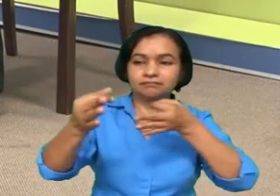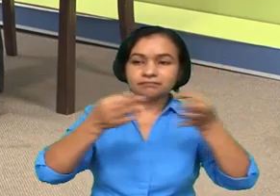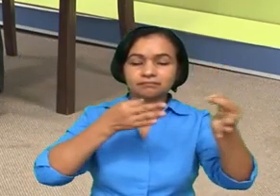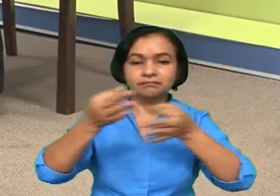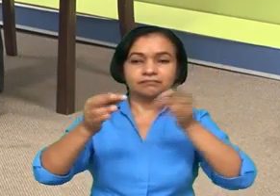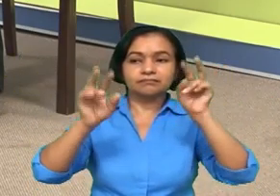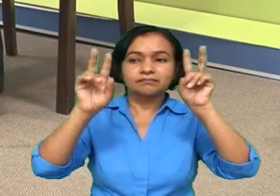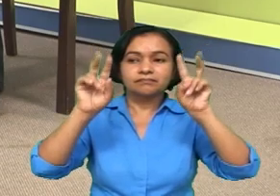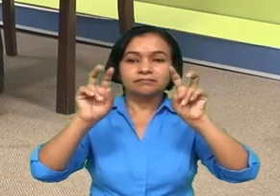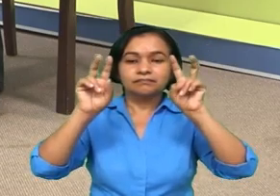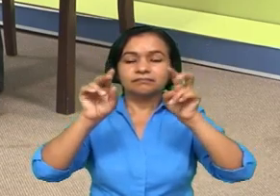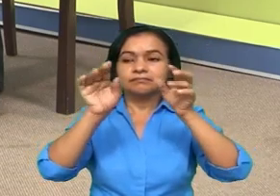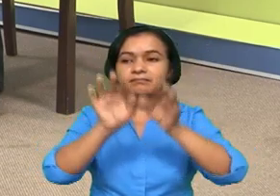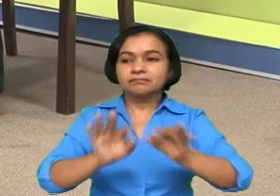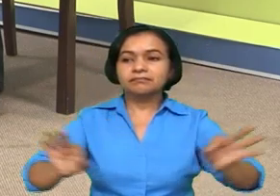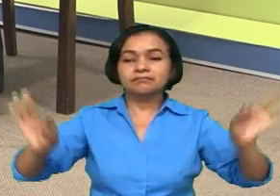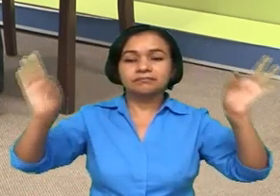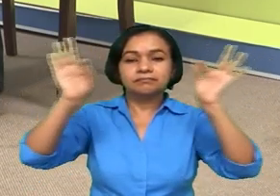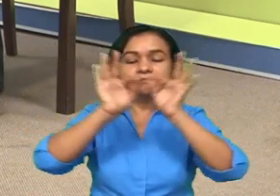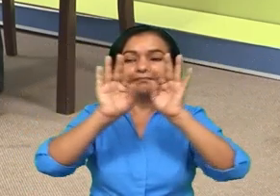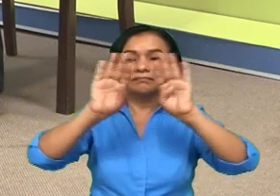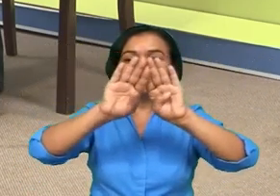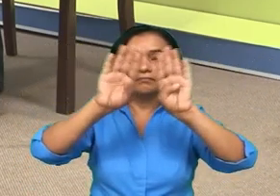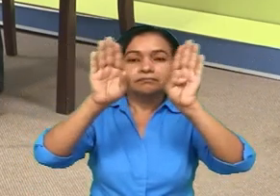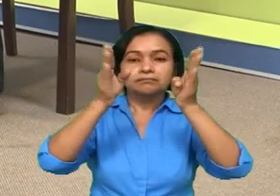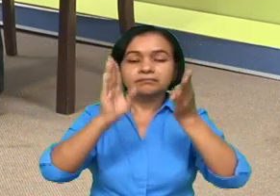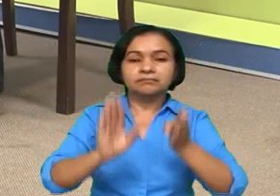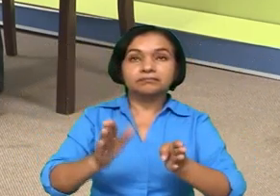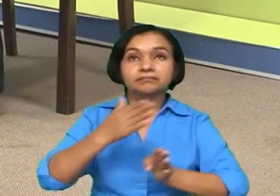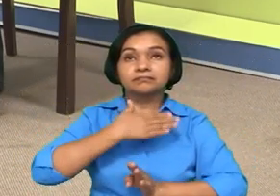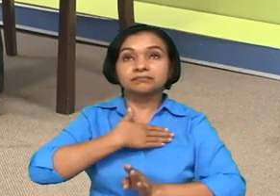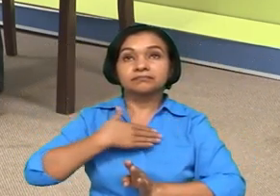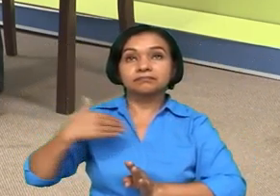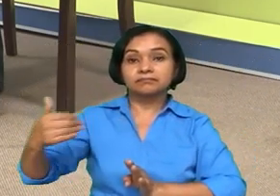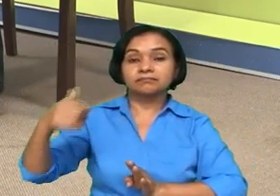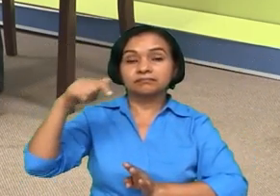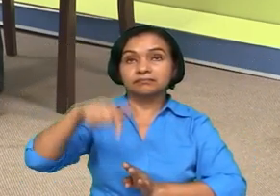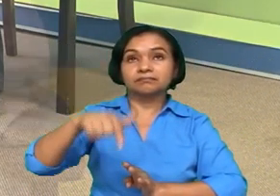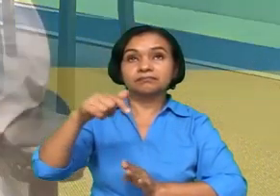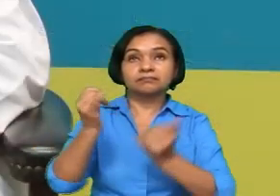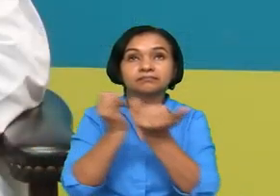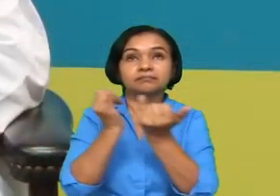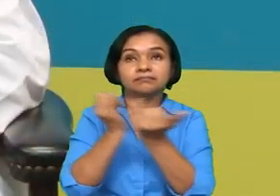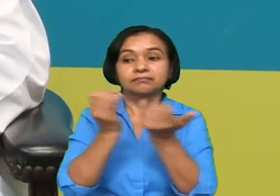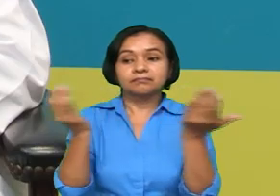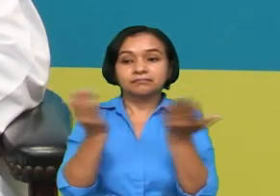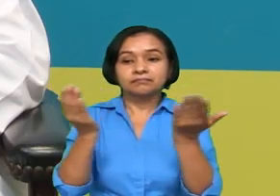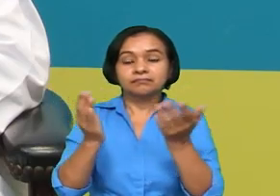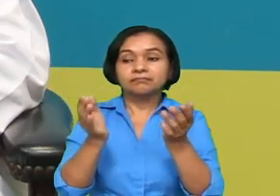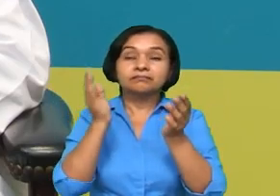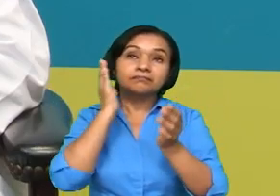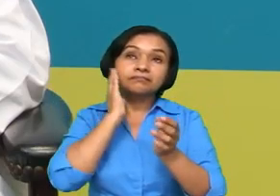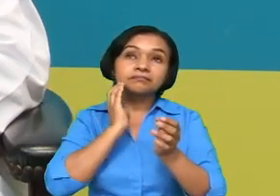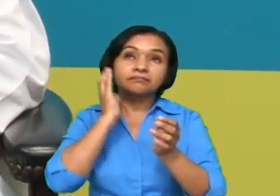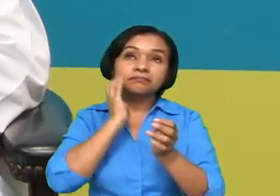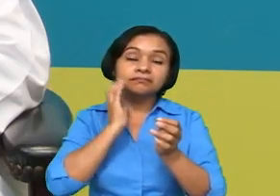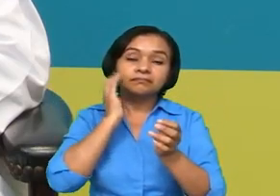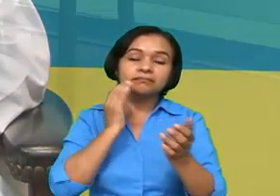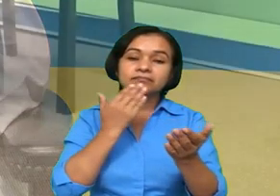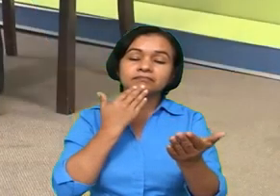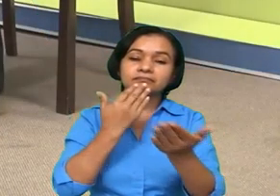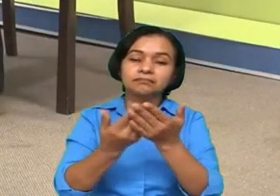temas tan fundamentales para la mujer, y qué mejor hacerlo de una experta en ginecología con mucha experiencia. Gracias,